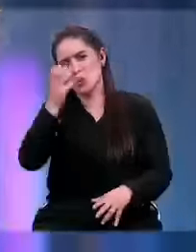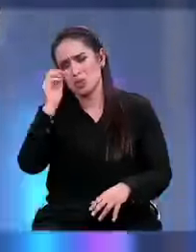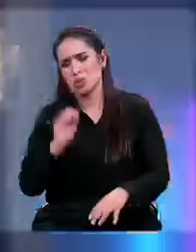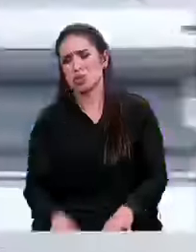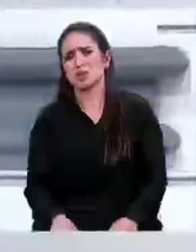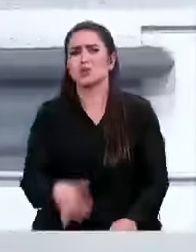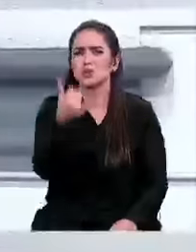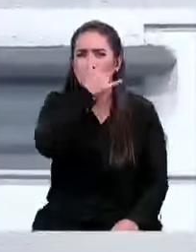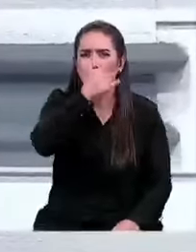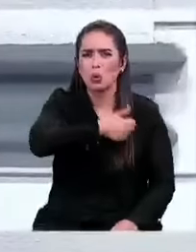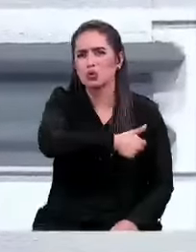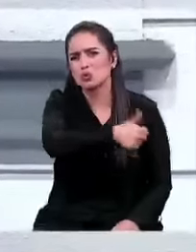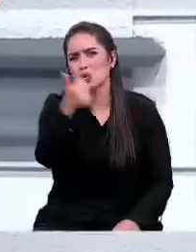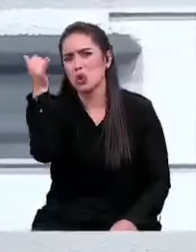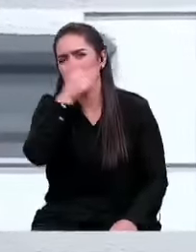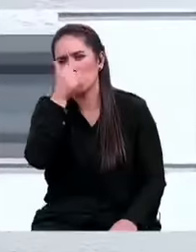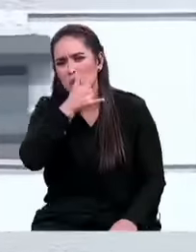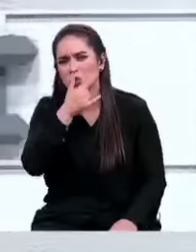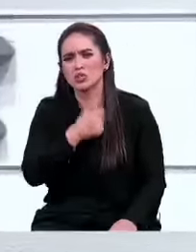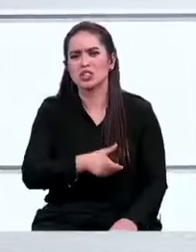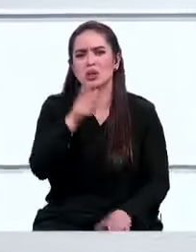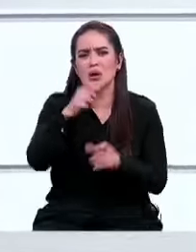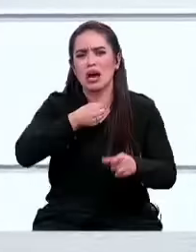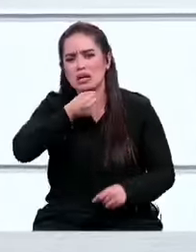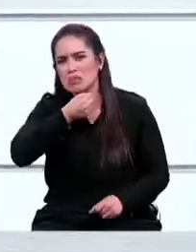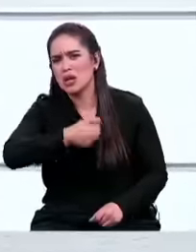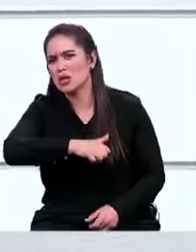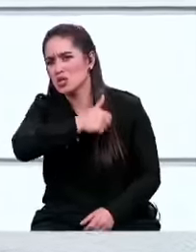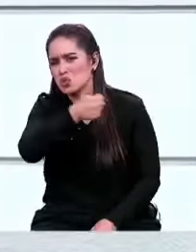Con más cochinos, todos son los animadores.